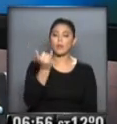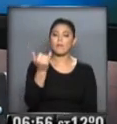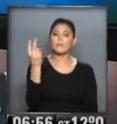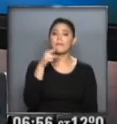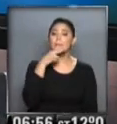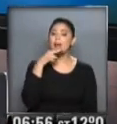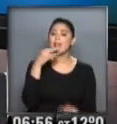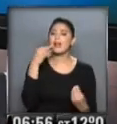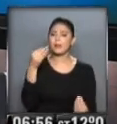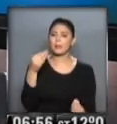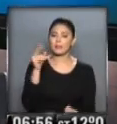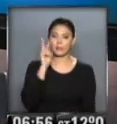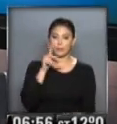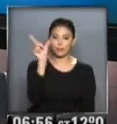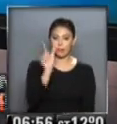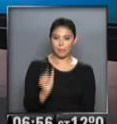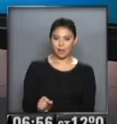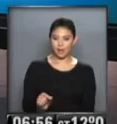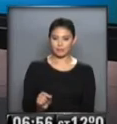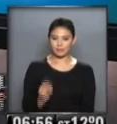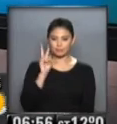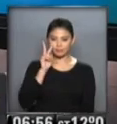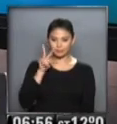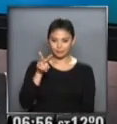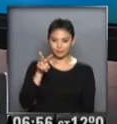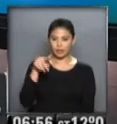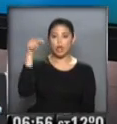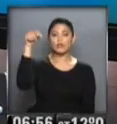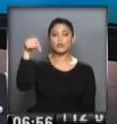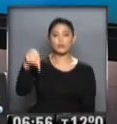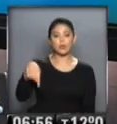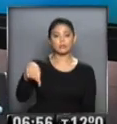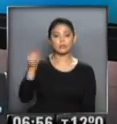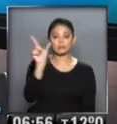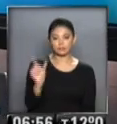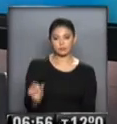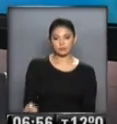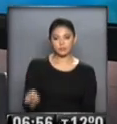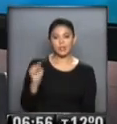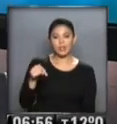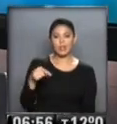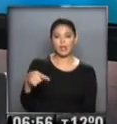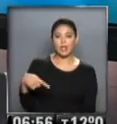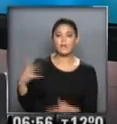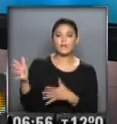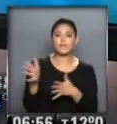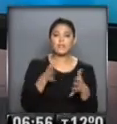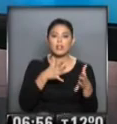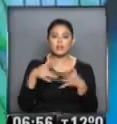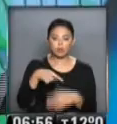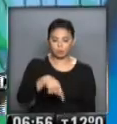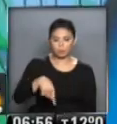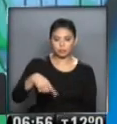llega el viernes y en el mapa de las lluvias empezamos por el sur. Y en el sur el viento sudoeste